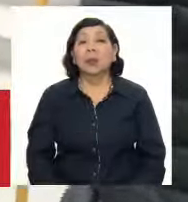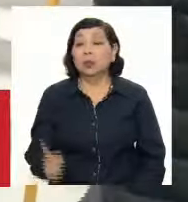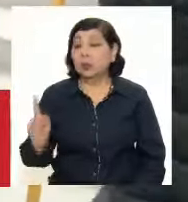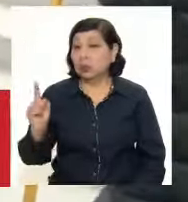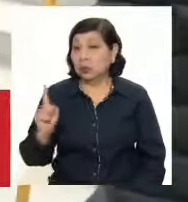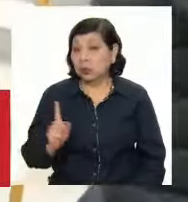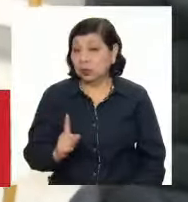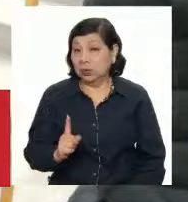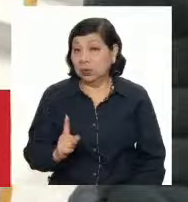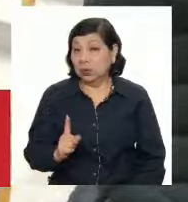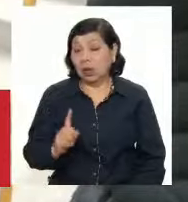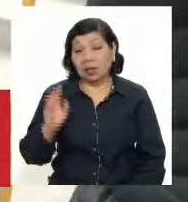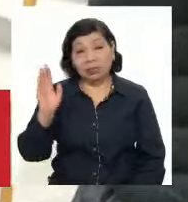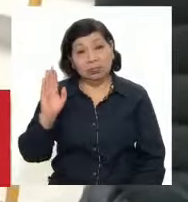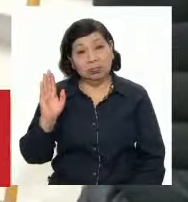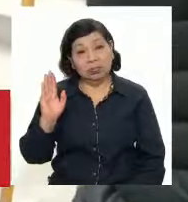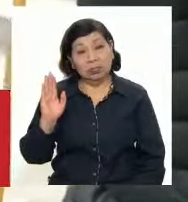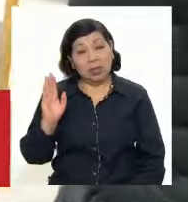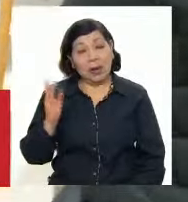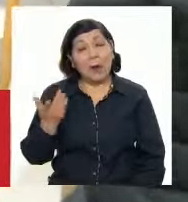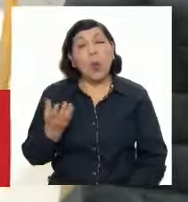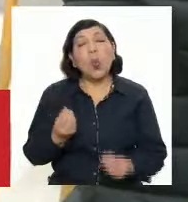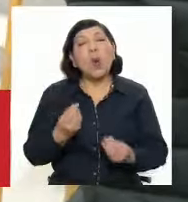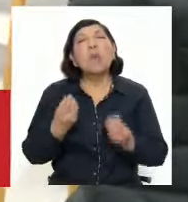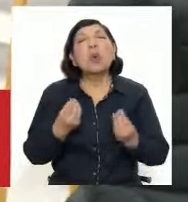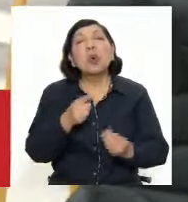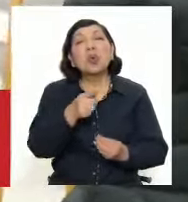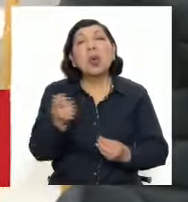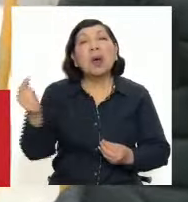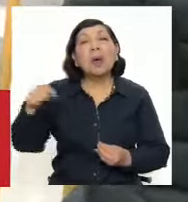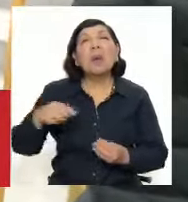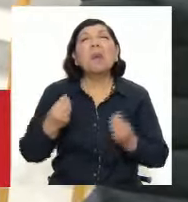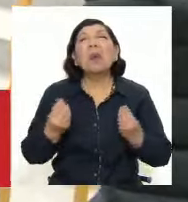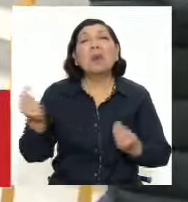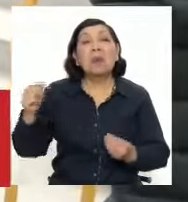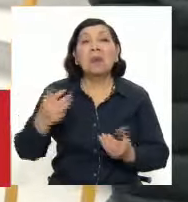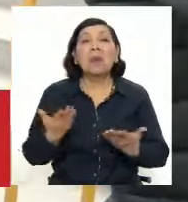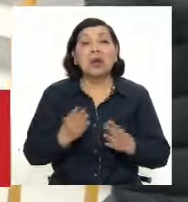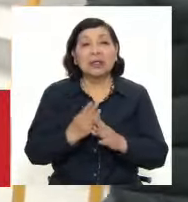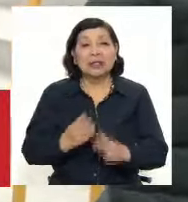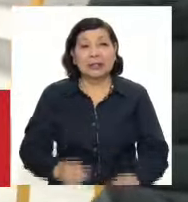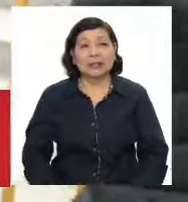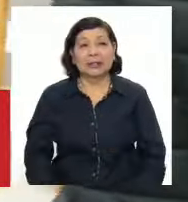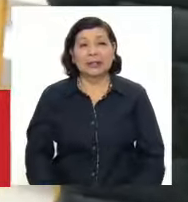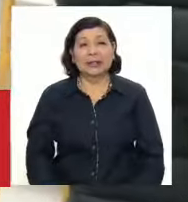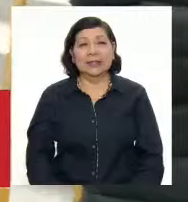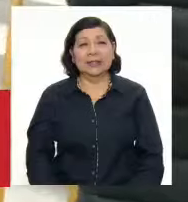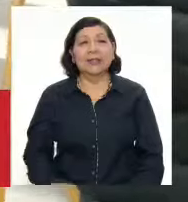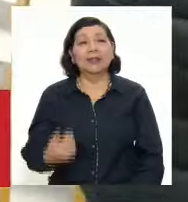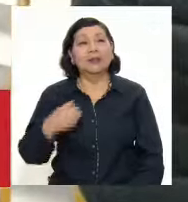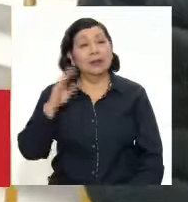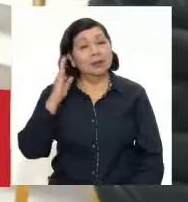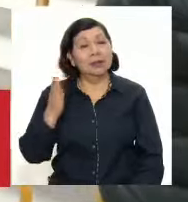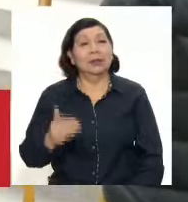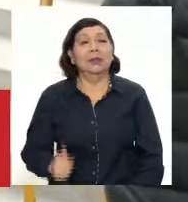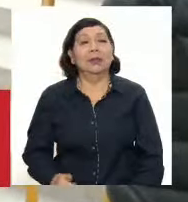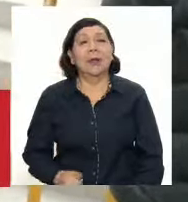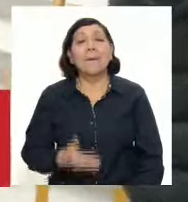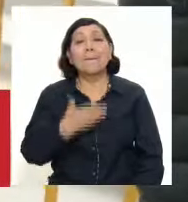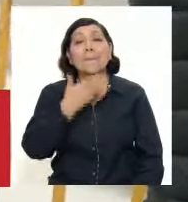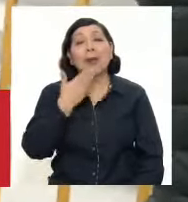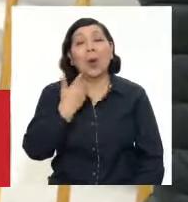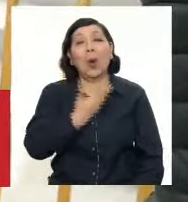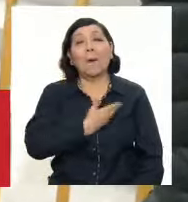Llega a darle el último adiós al expresidente. ¿Cuál es el motivo, la razón que le traen hoy? Sí, vengo a despedirme de nuestro